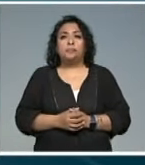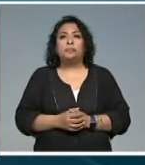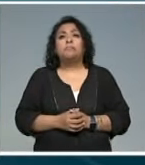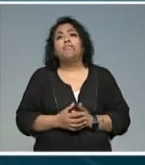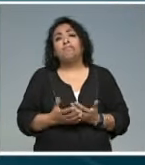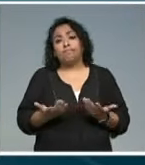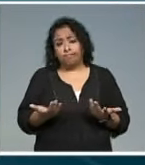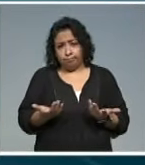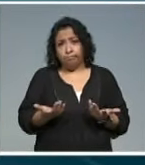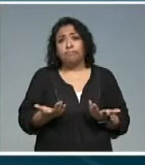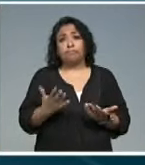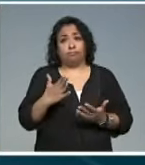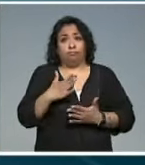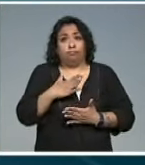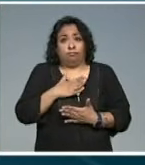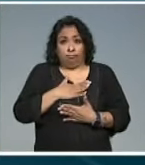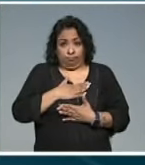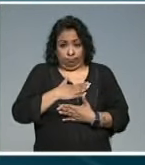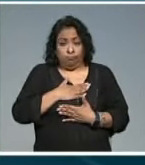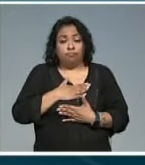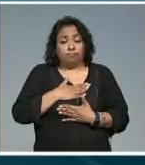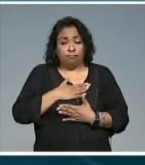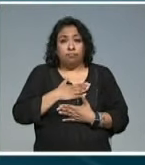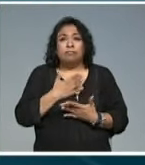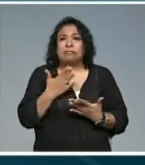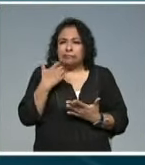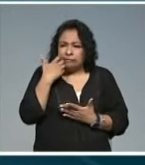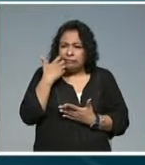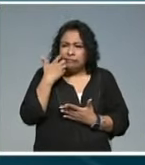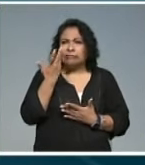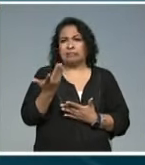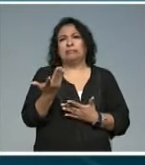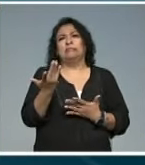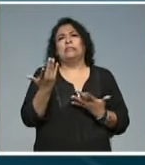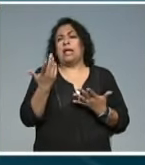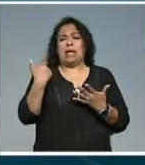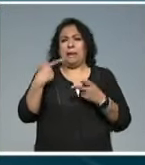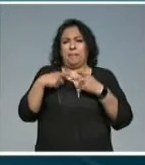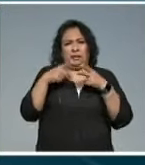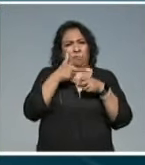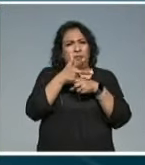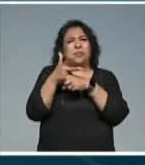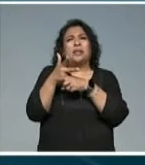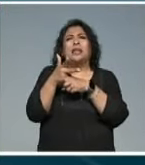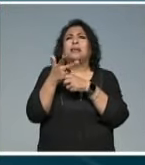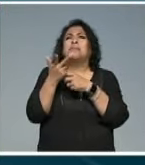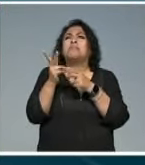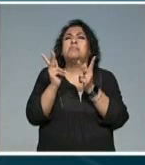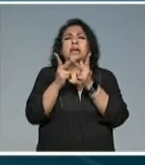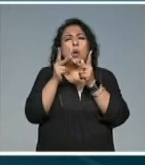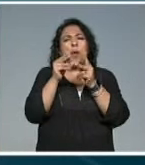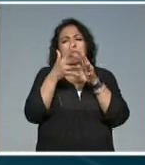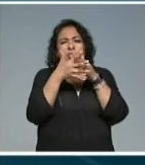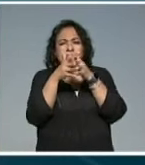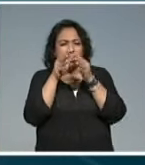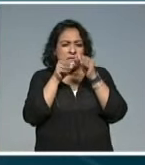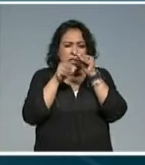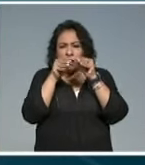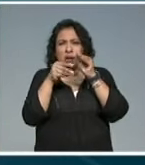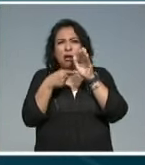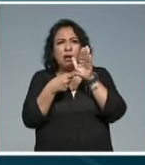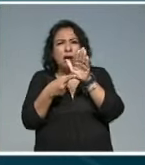Y de alguna manera mi intención desde el comienzo fue hacer como una especie de collage